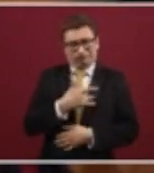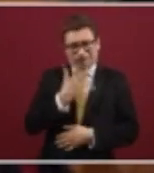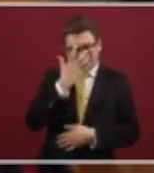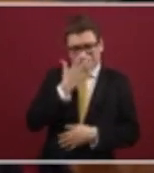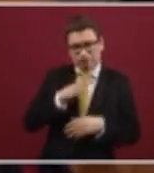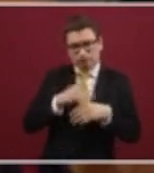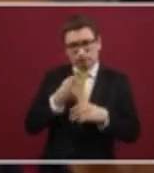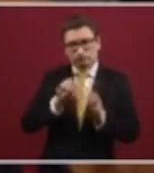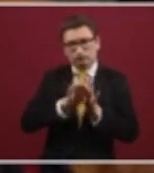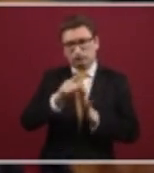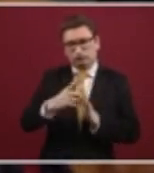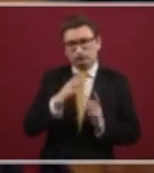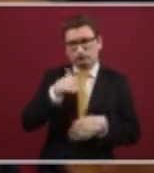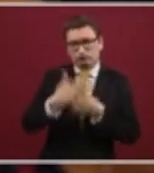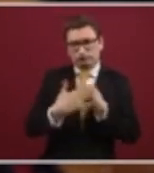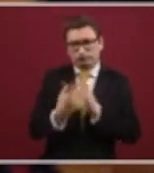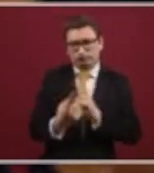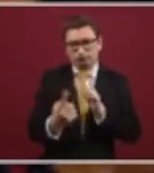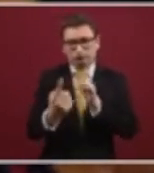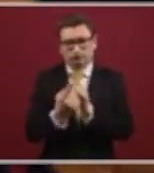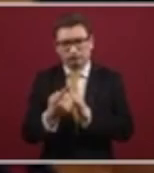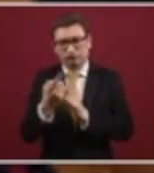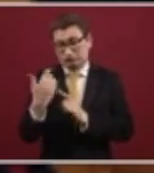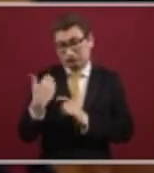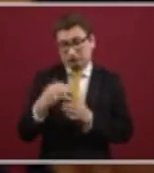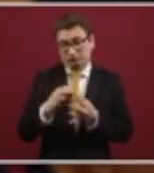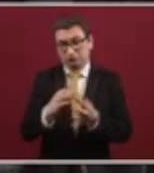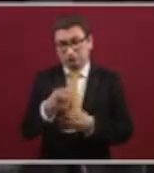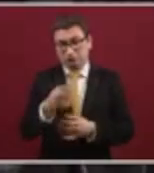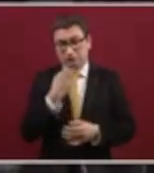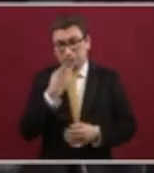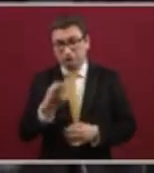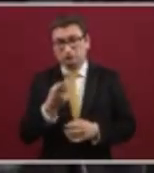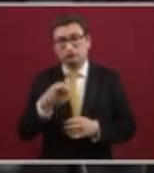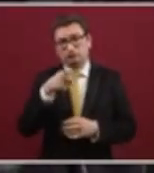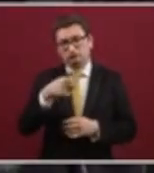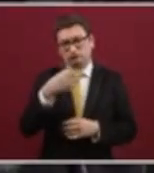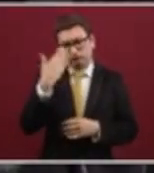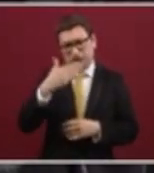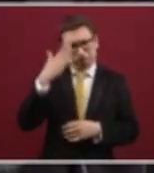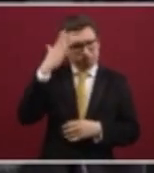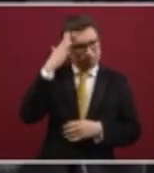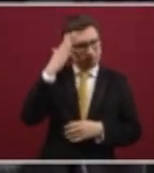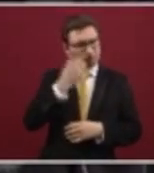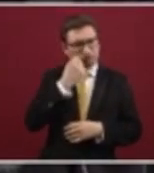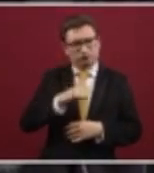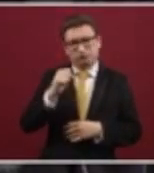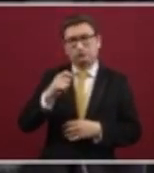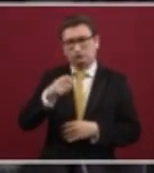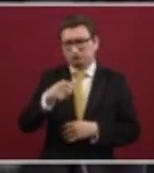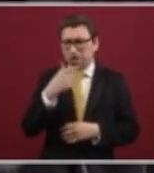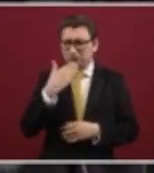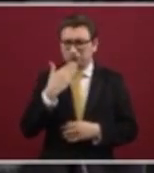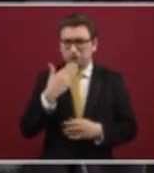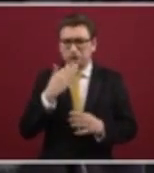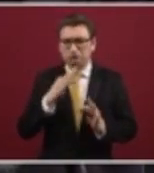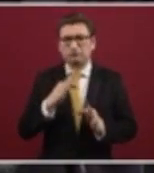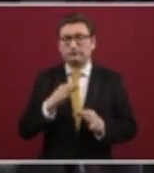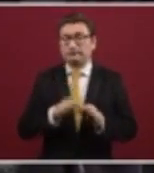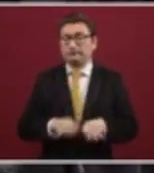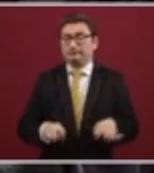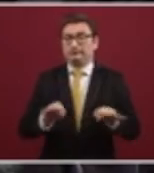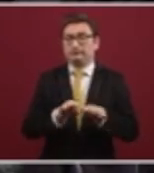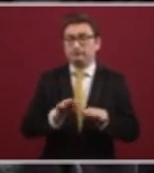esta cuarta transformación que tiernamente usted plantea y su gran capacidad de liderazgo, que es un ingrediente súper necesario en